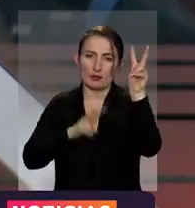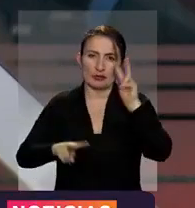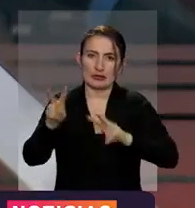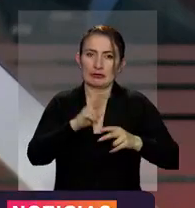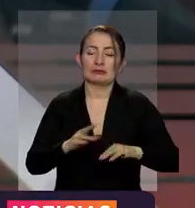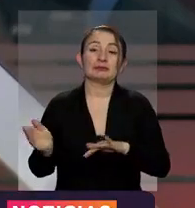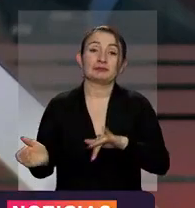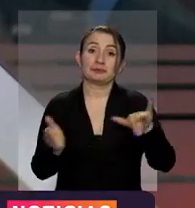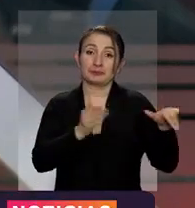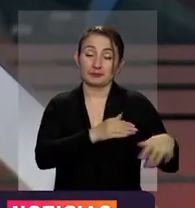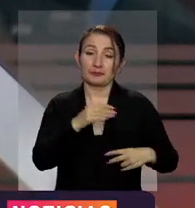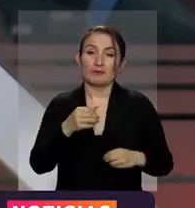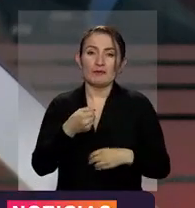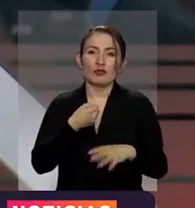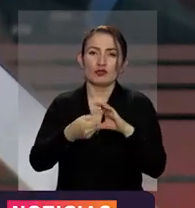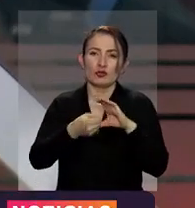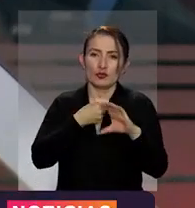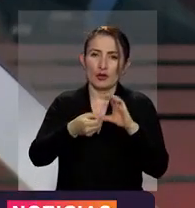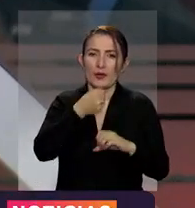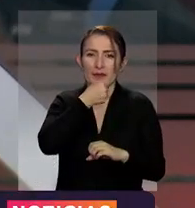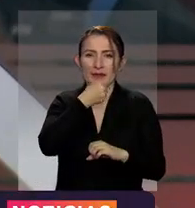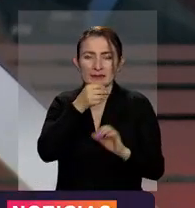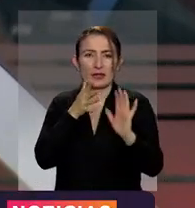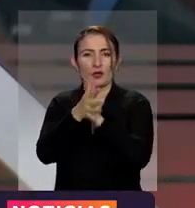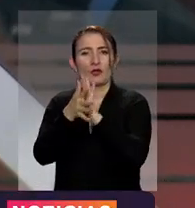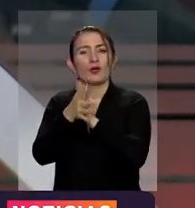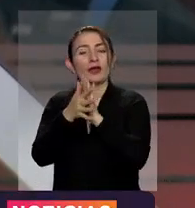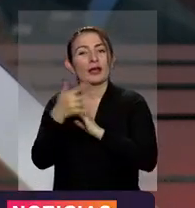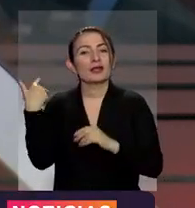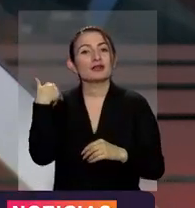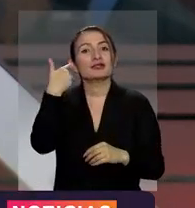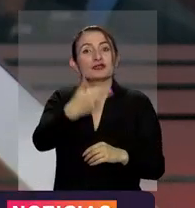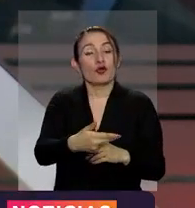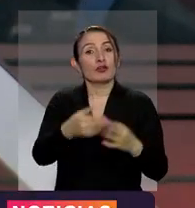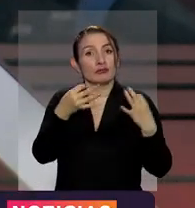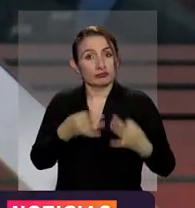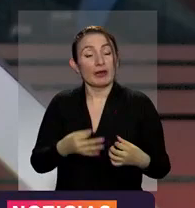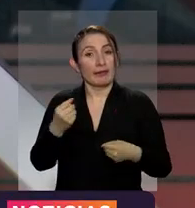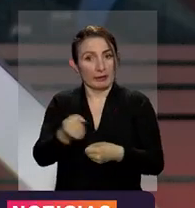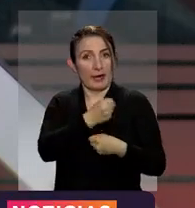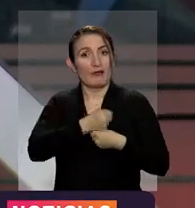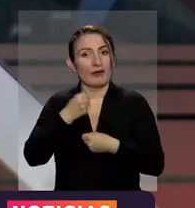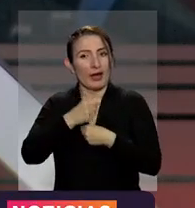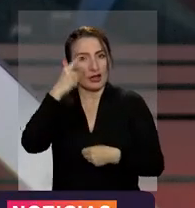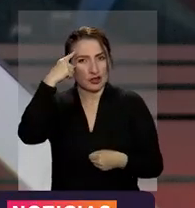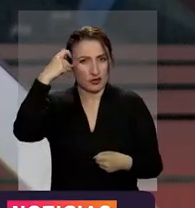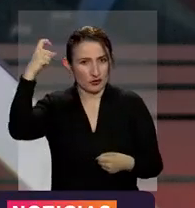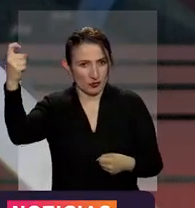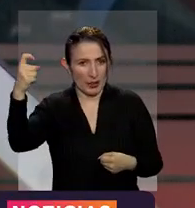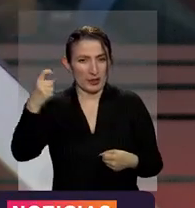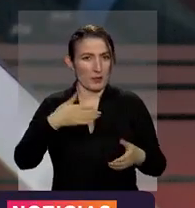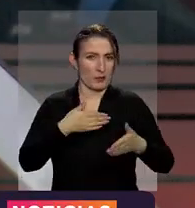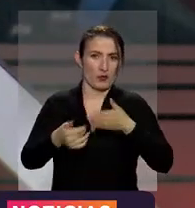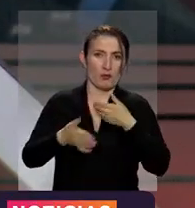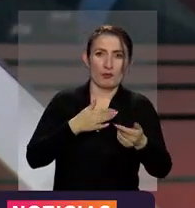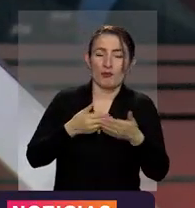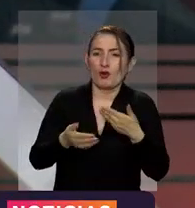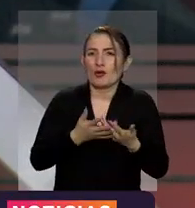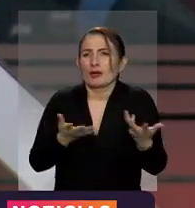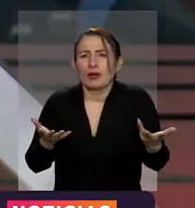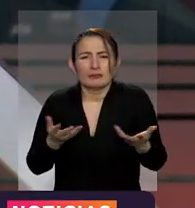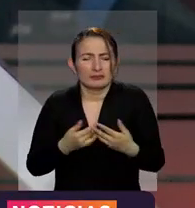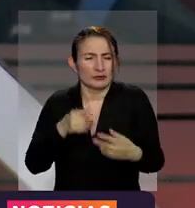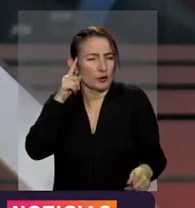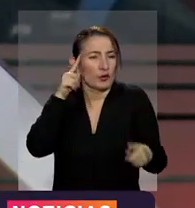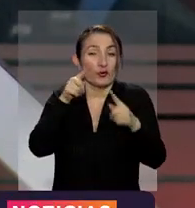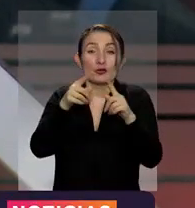en noticias capital compartimos las historias de éxito de ciudadanos que trabajan por sus sueños sin importar lo grande que sean